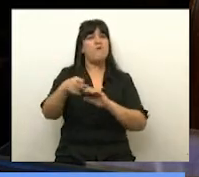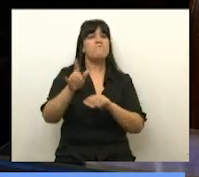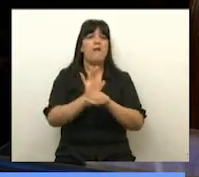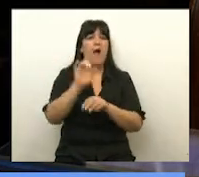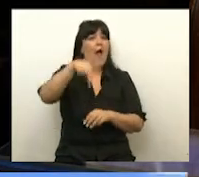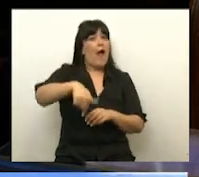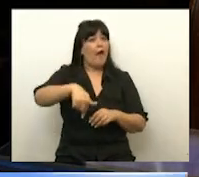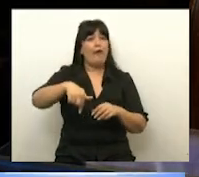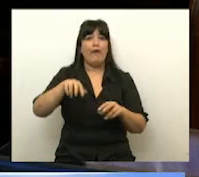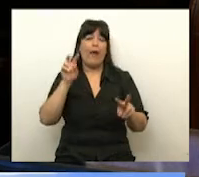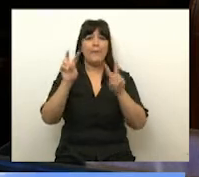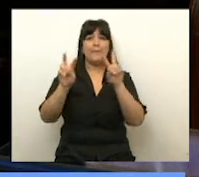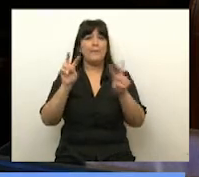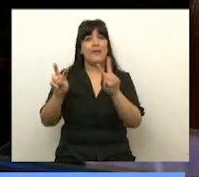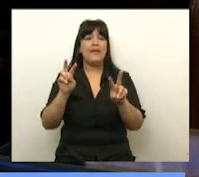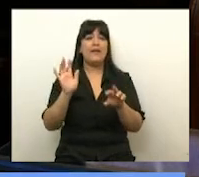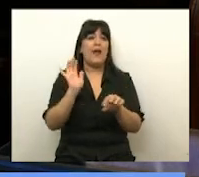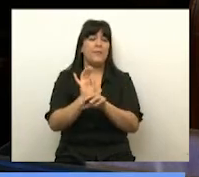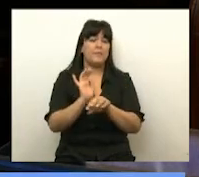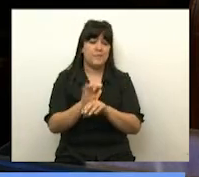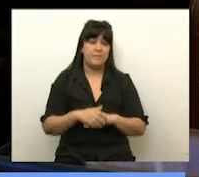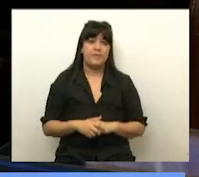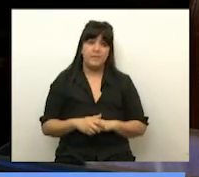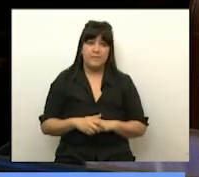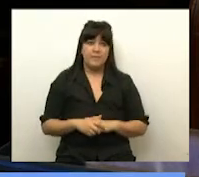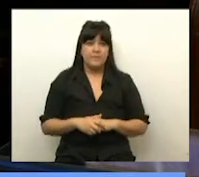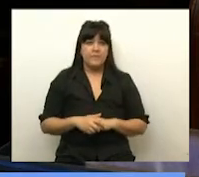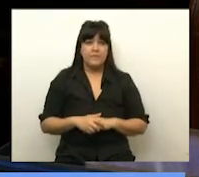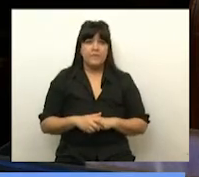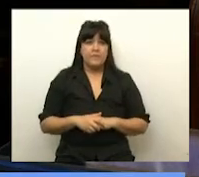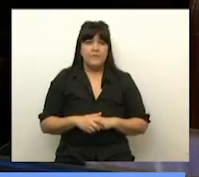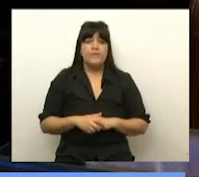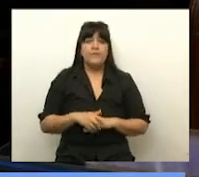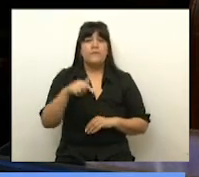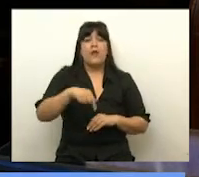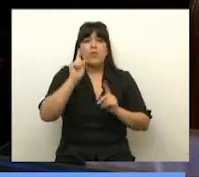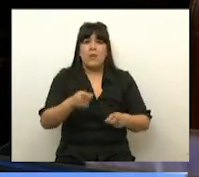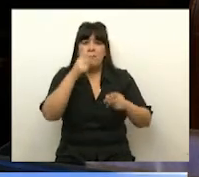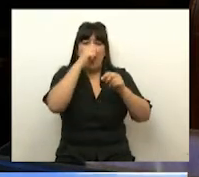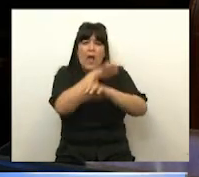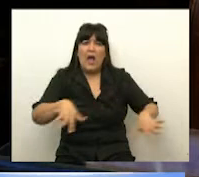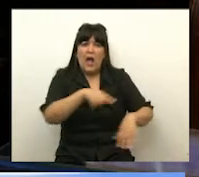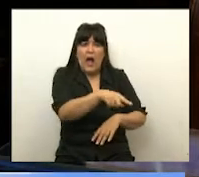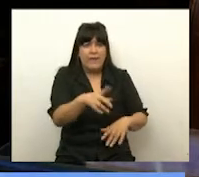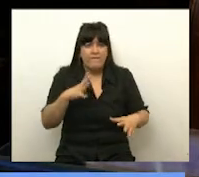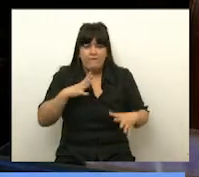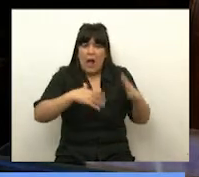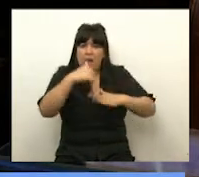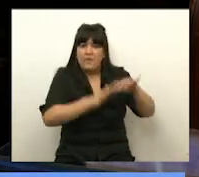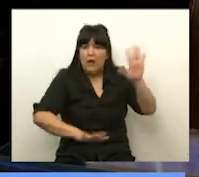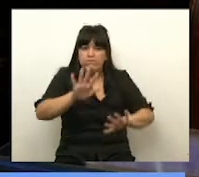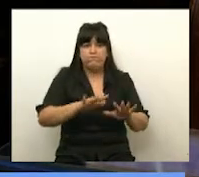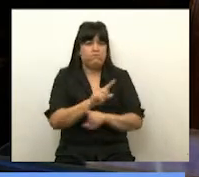Central cuando se trata de una reivindicación de carácter federal. Jardines de infantes, que tampoco se le ha dado cumplimiento.